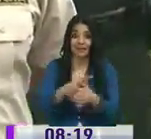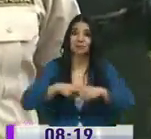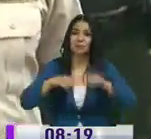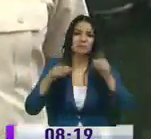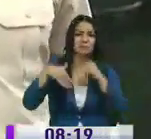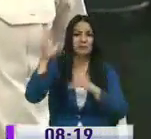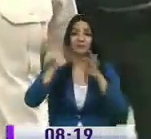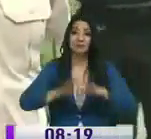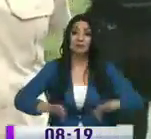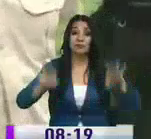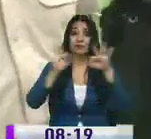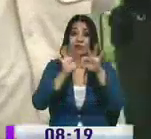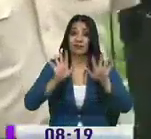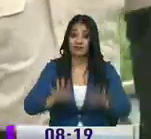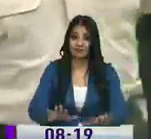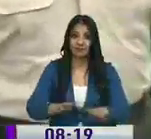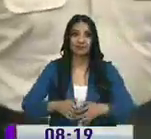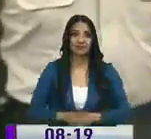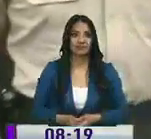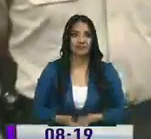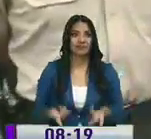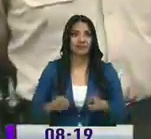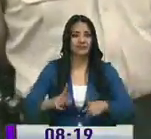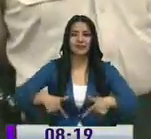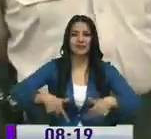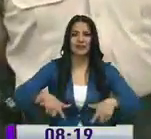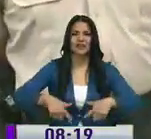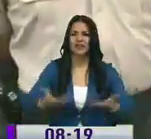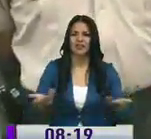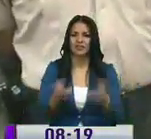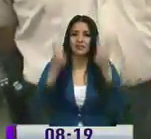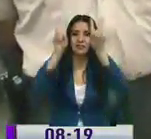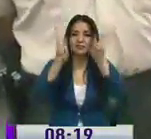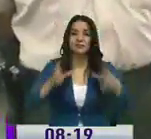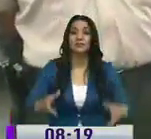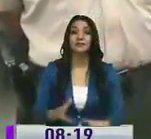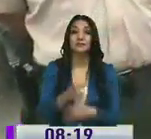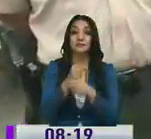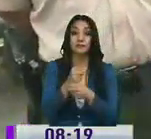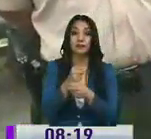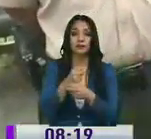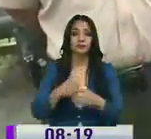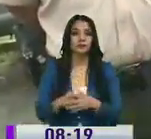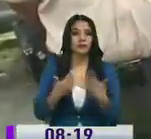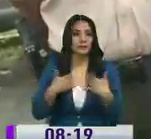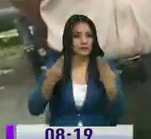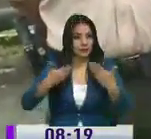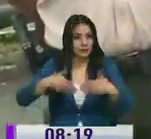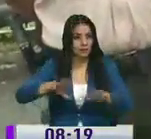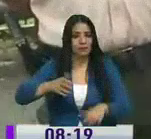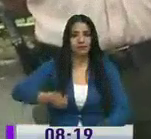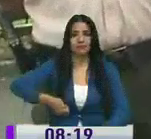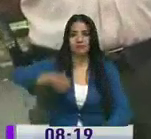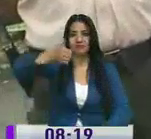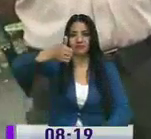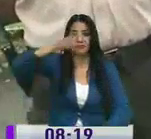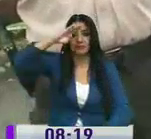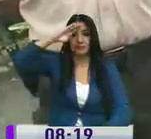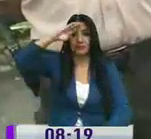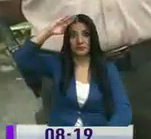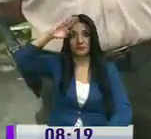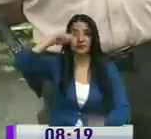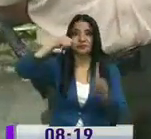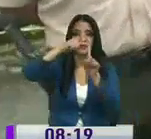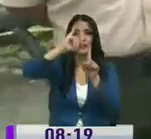más importantes que tendrá también este carnaval es la seguridad. Precisamente ya me encuentro yo con el Teniente Coronel Javier